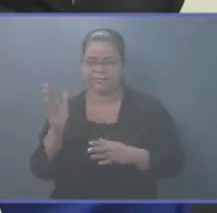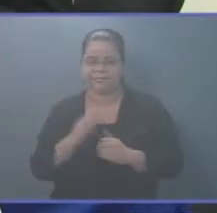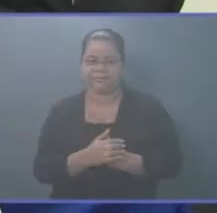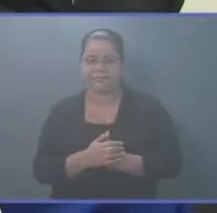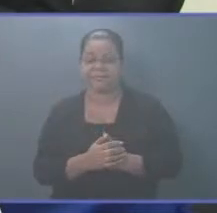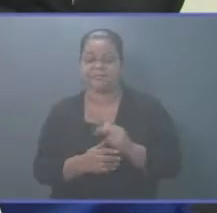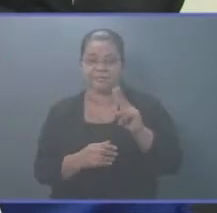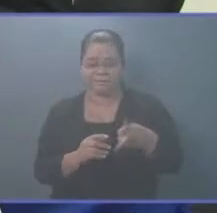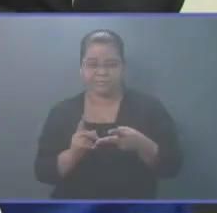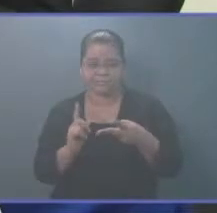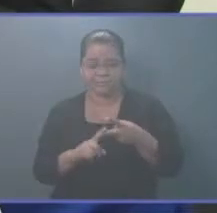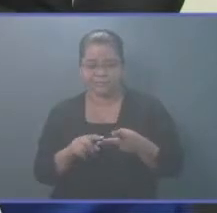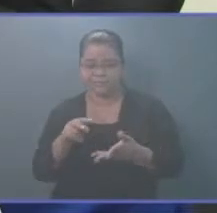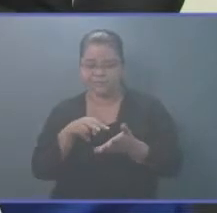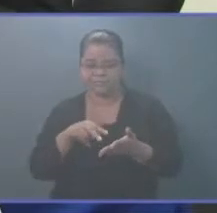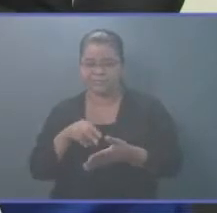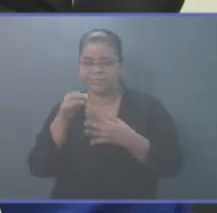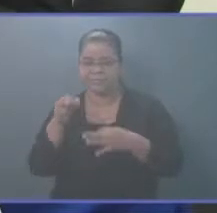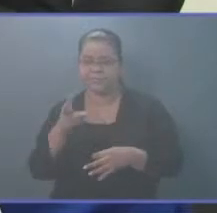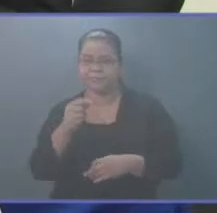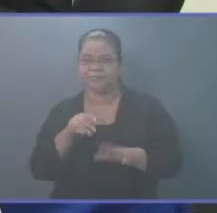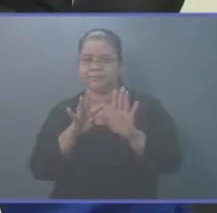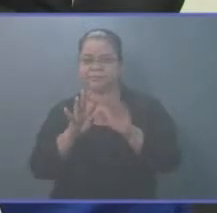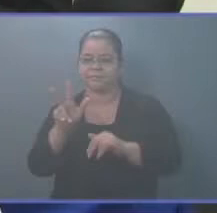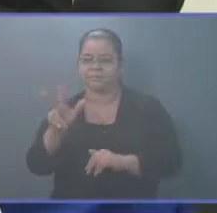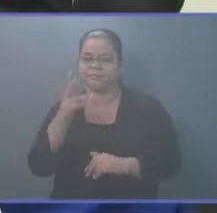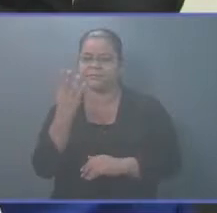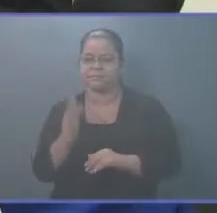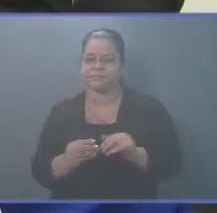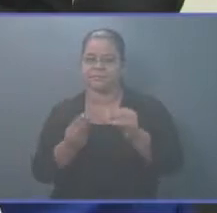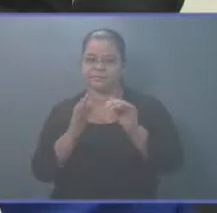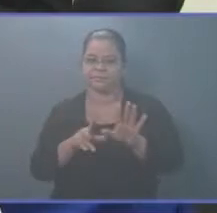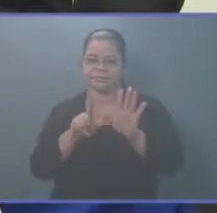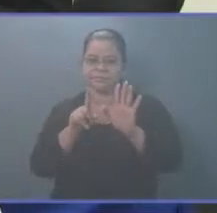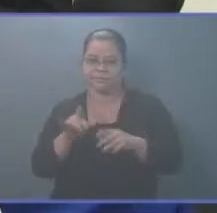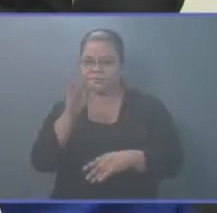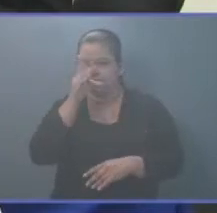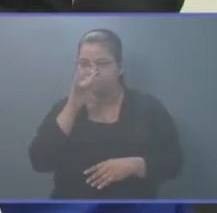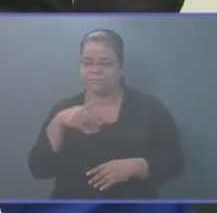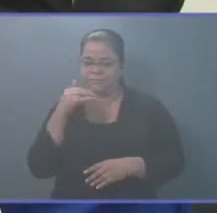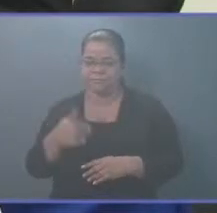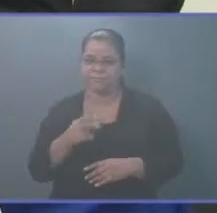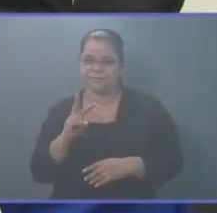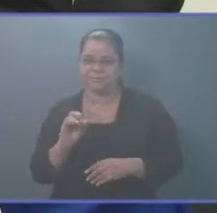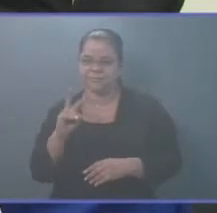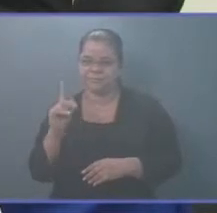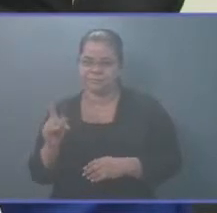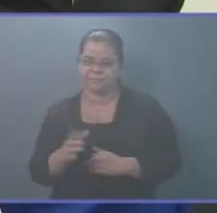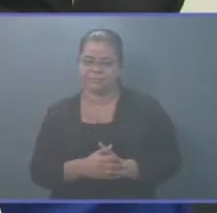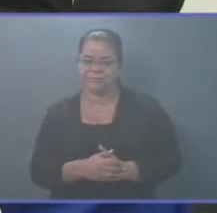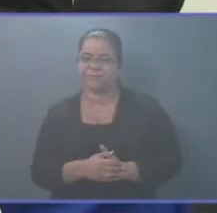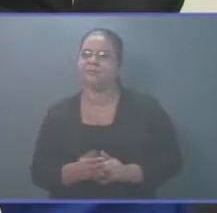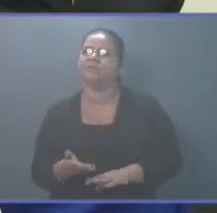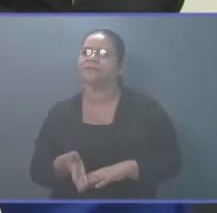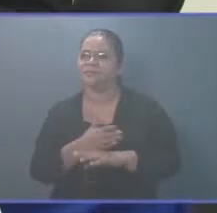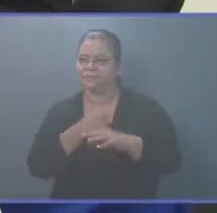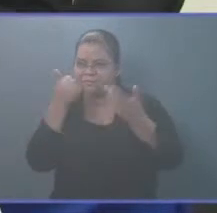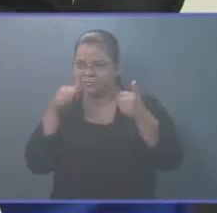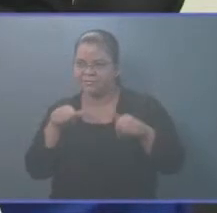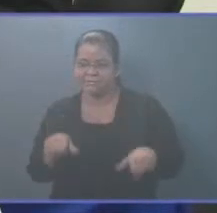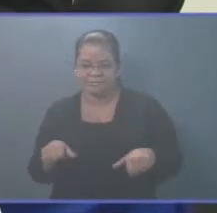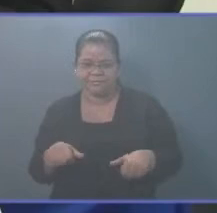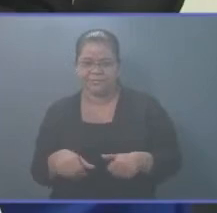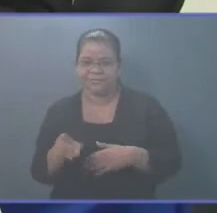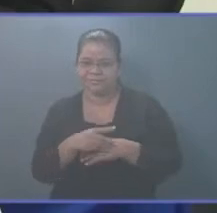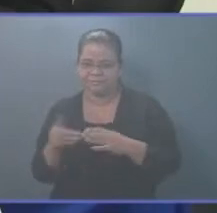le dio lectura al acta número 93 de fecha 16 de febrero de 2021, la que fue aprobada por la unanimidad de